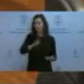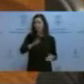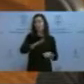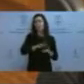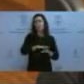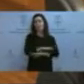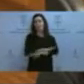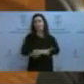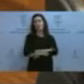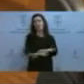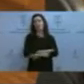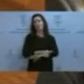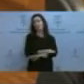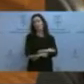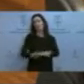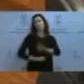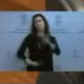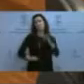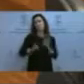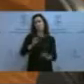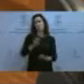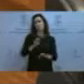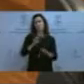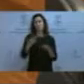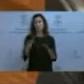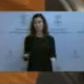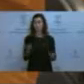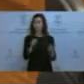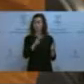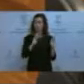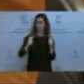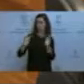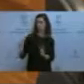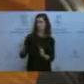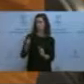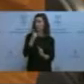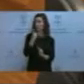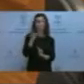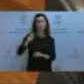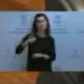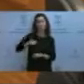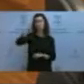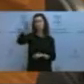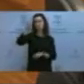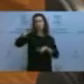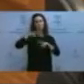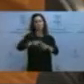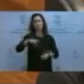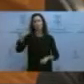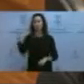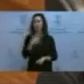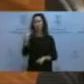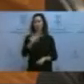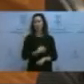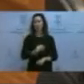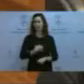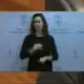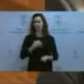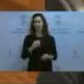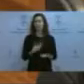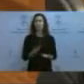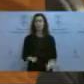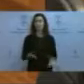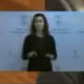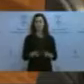Ministerio Fiscal y, en relación a la misma, la Fiscalía pues incoó diligencias de investigación, como es sabido, en un momento inicial,